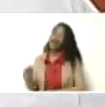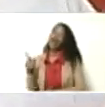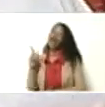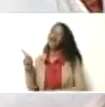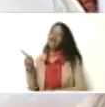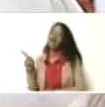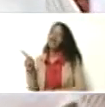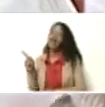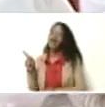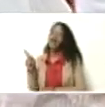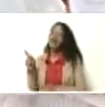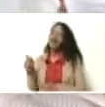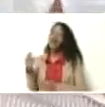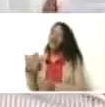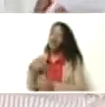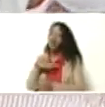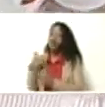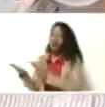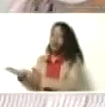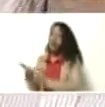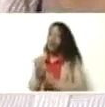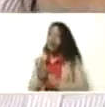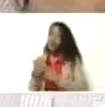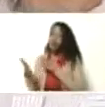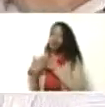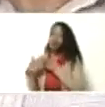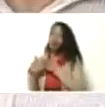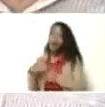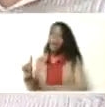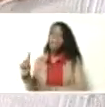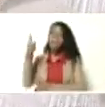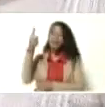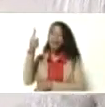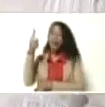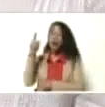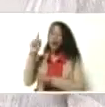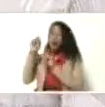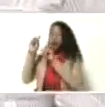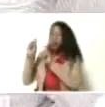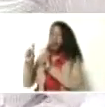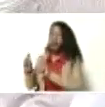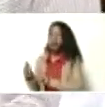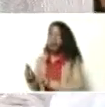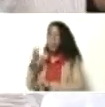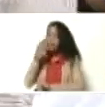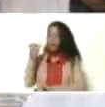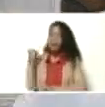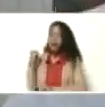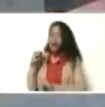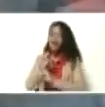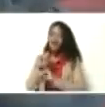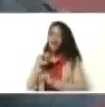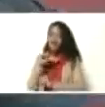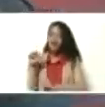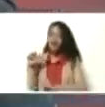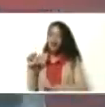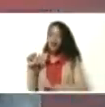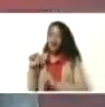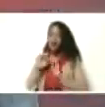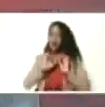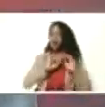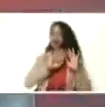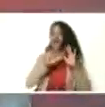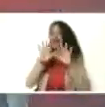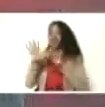las demandas que hemos estado recibiendo a partir de la convocatoria al primer casting realizado el pasado fin de semana, cuando hubo una avalancha de